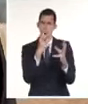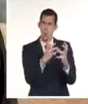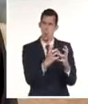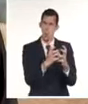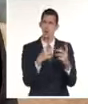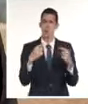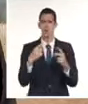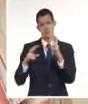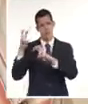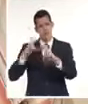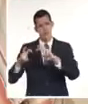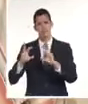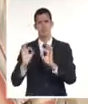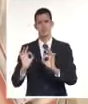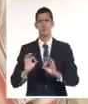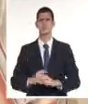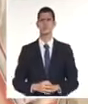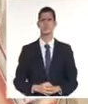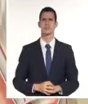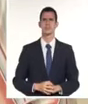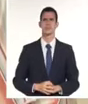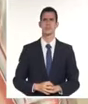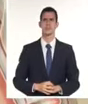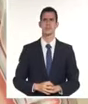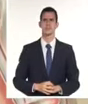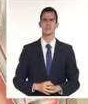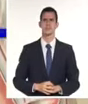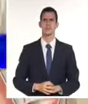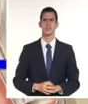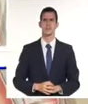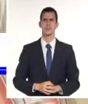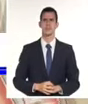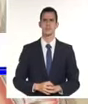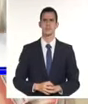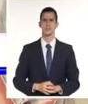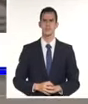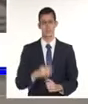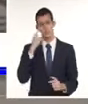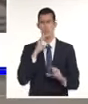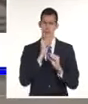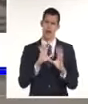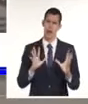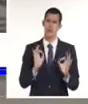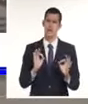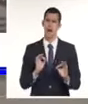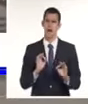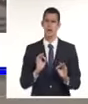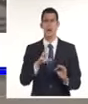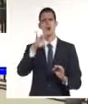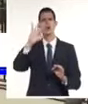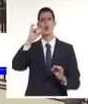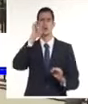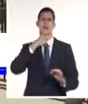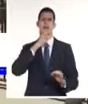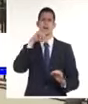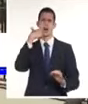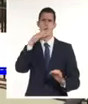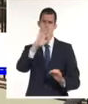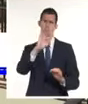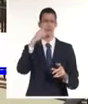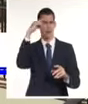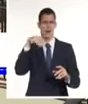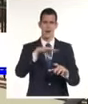análisis profundo sobre este tema. Es el rodeo, primero un evento de arraigo de nuestros campesinos, de nuestros